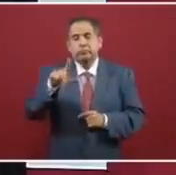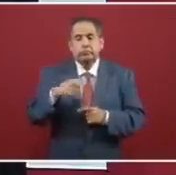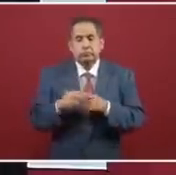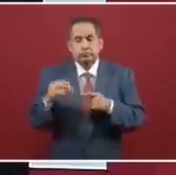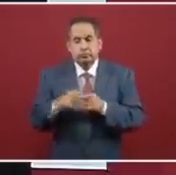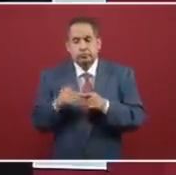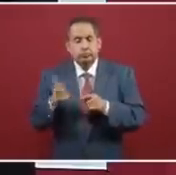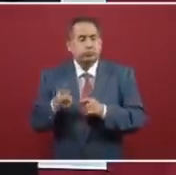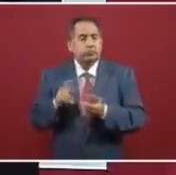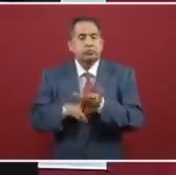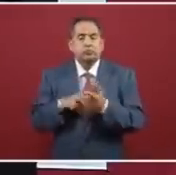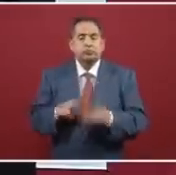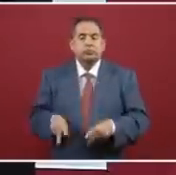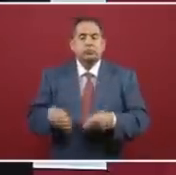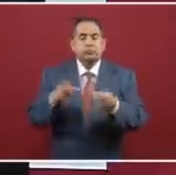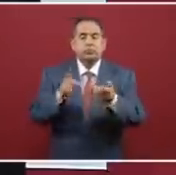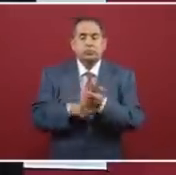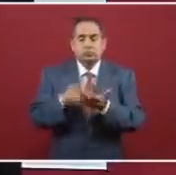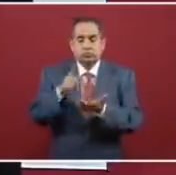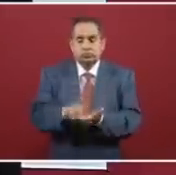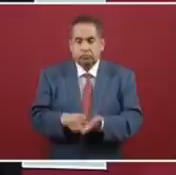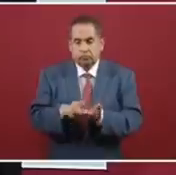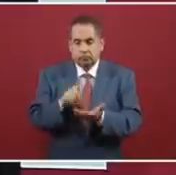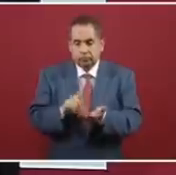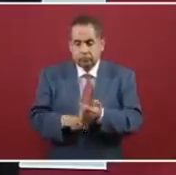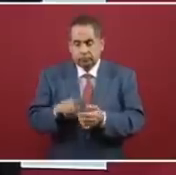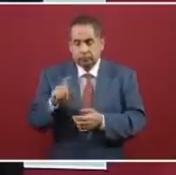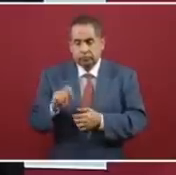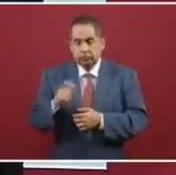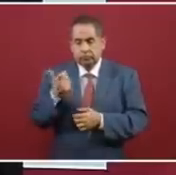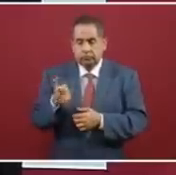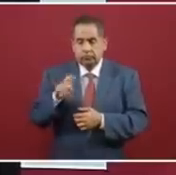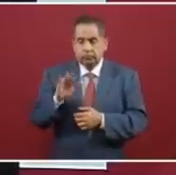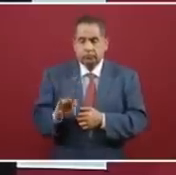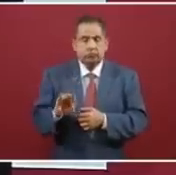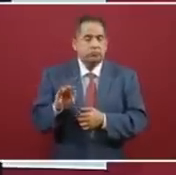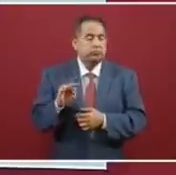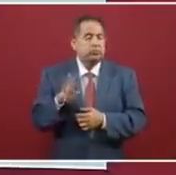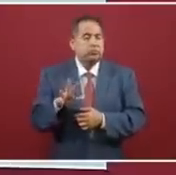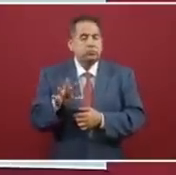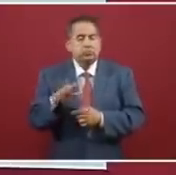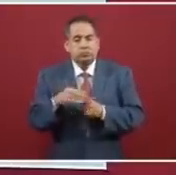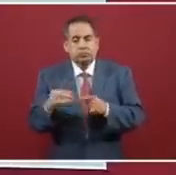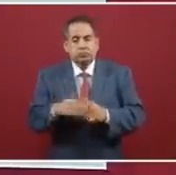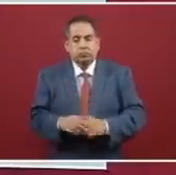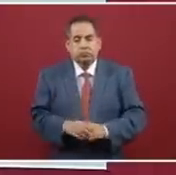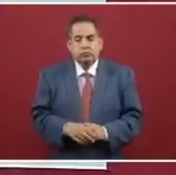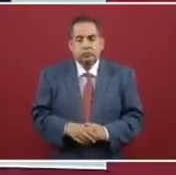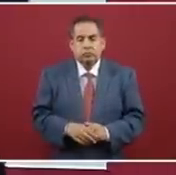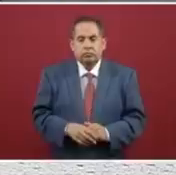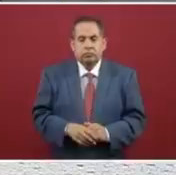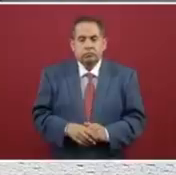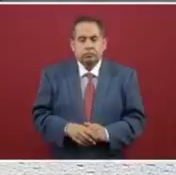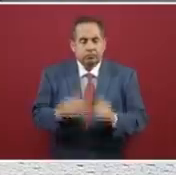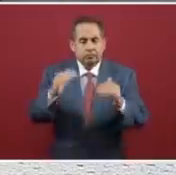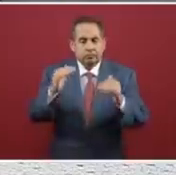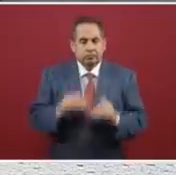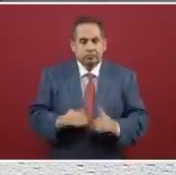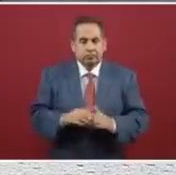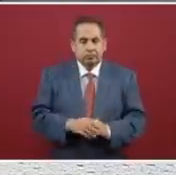centavos para dar un precio al público por litro de magna de 20 pesos con 45 centavos la